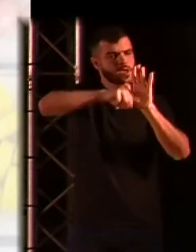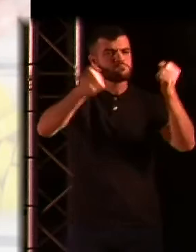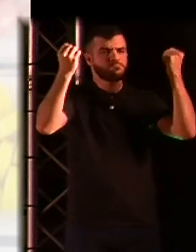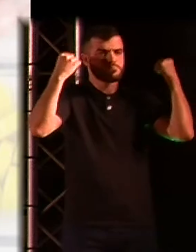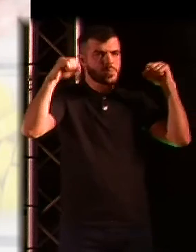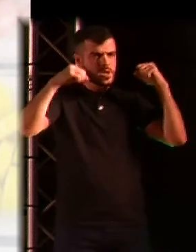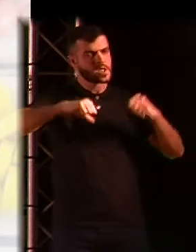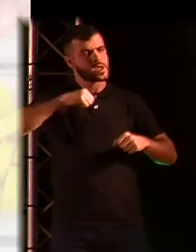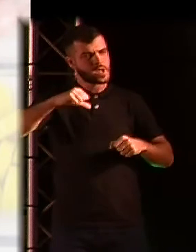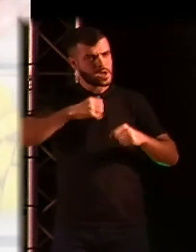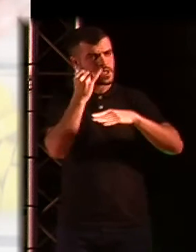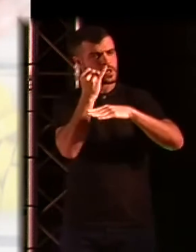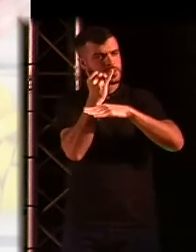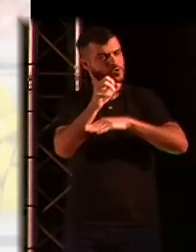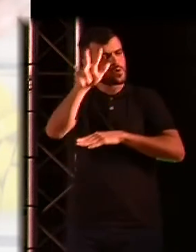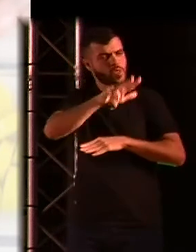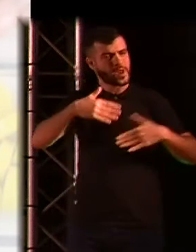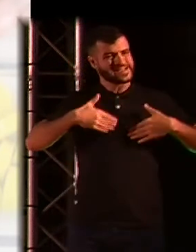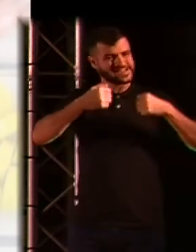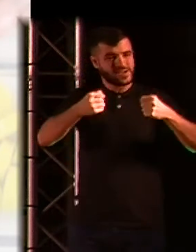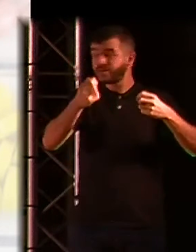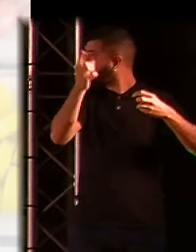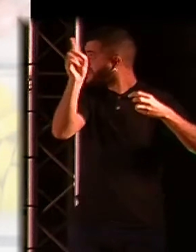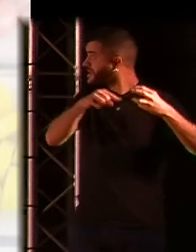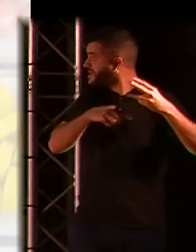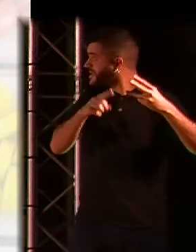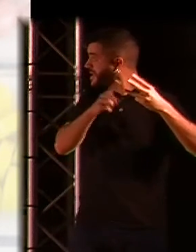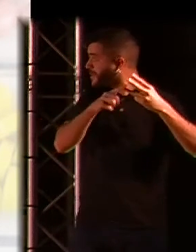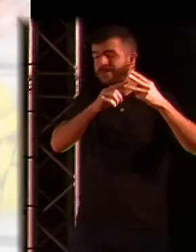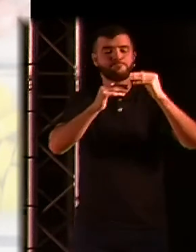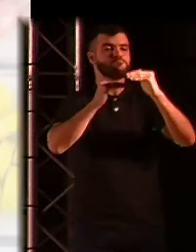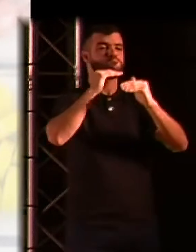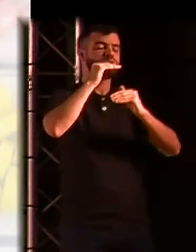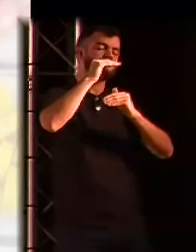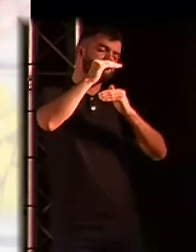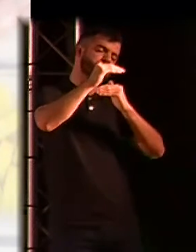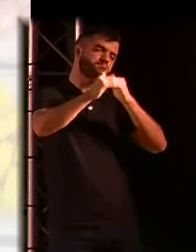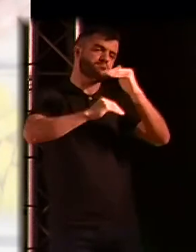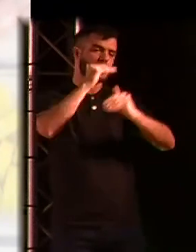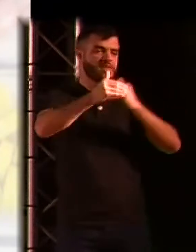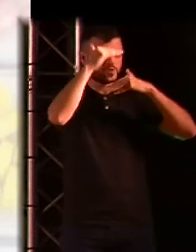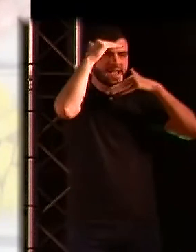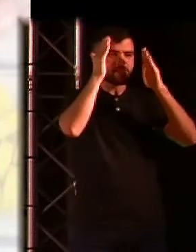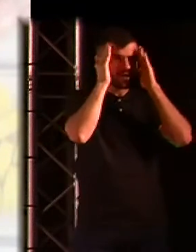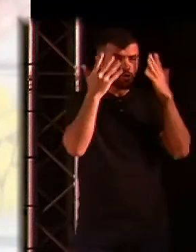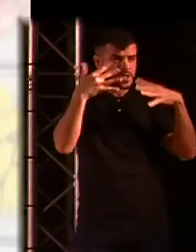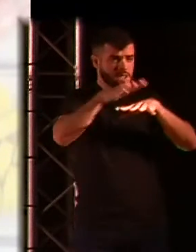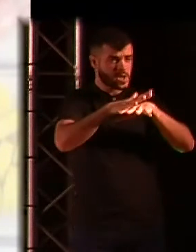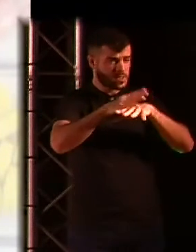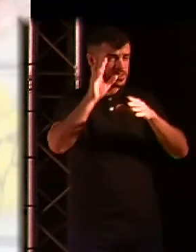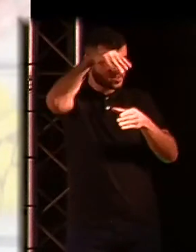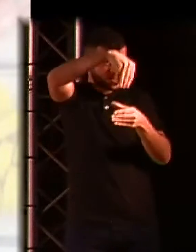Salud, como el PAI, el Proceso de Atención Integrada de la Consejería de Salud de